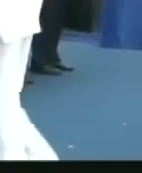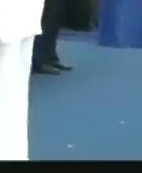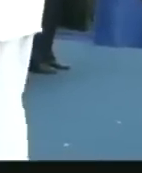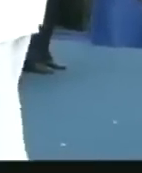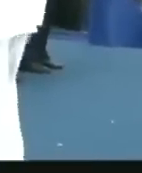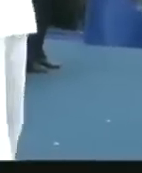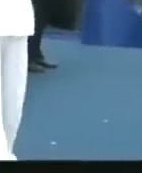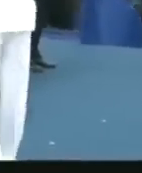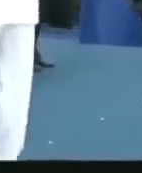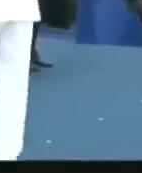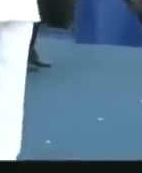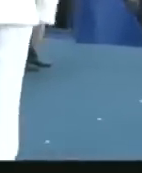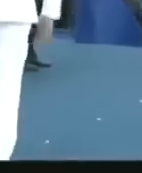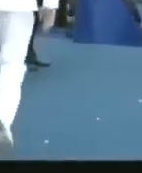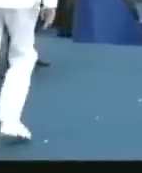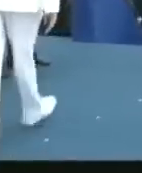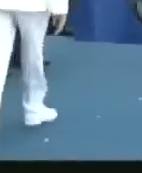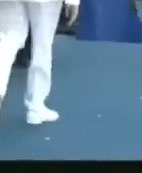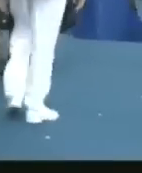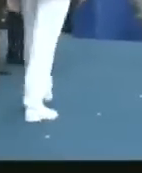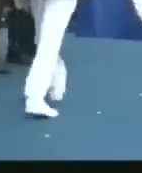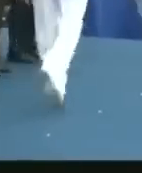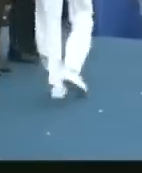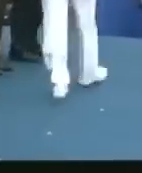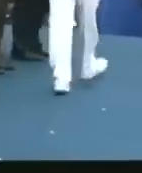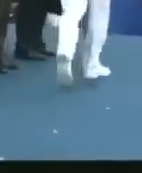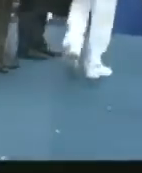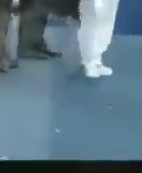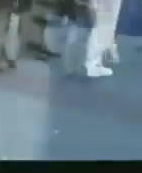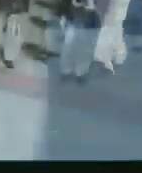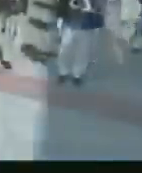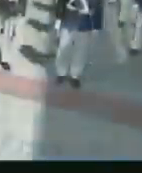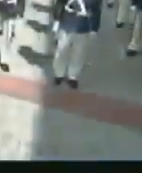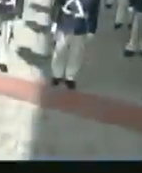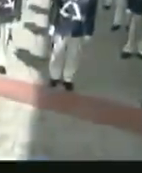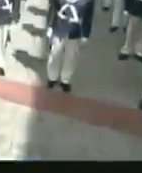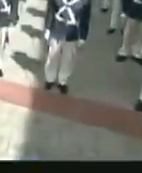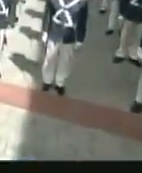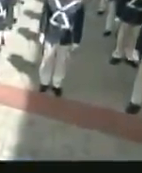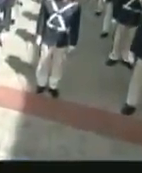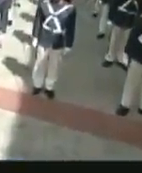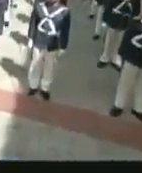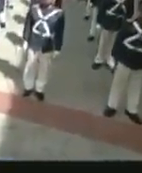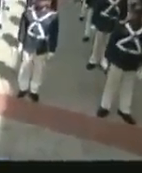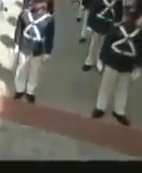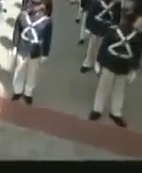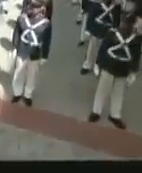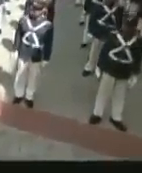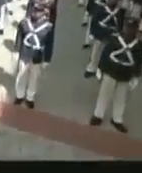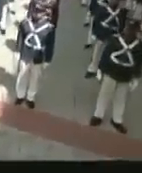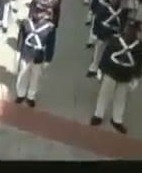Aníbal Brito, hemos llevado en nuestros hombros la defensa. Participación de haber concluido el acto.